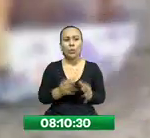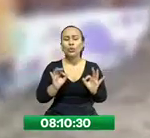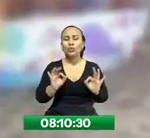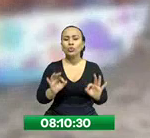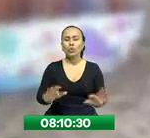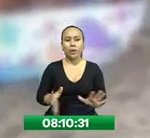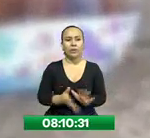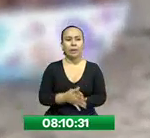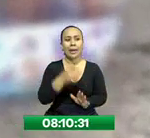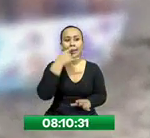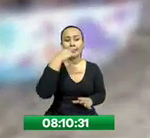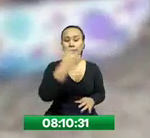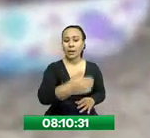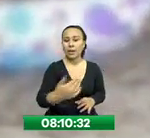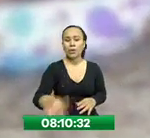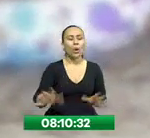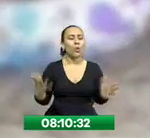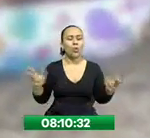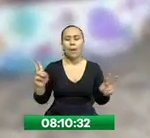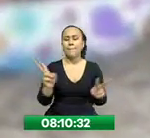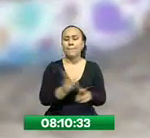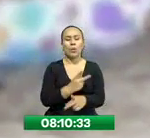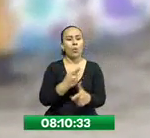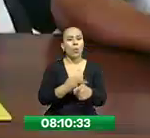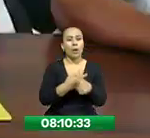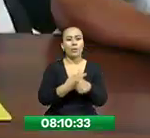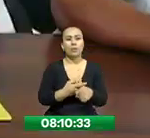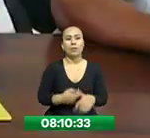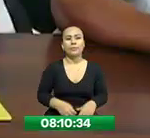afortunadamente los niños no presentaron problemas de gravedad.